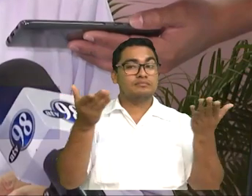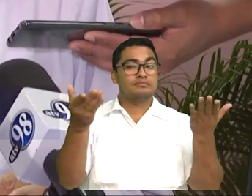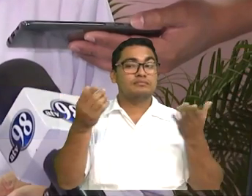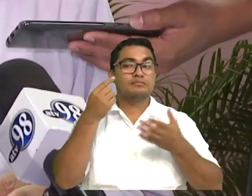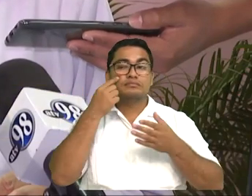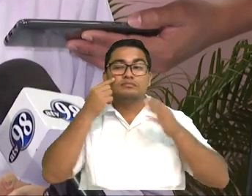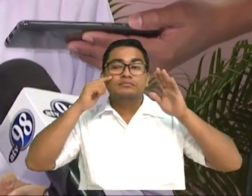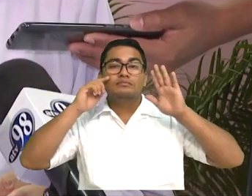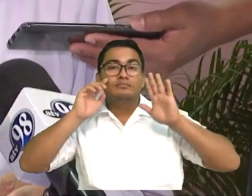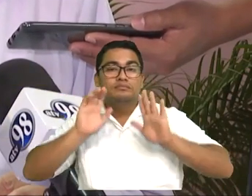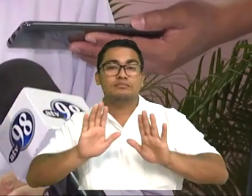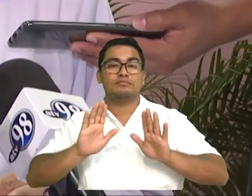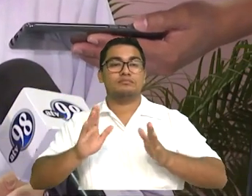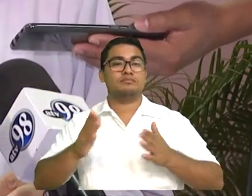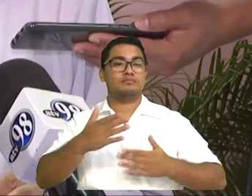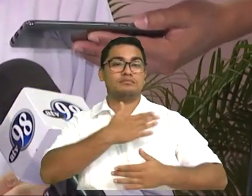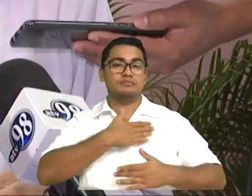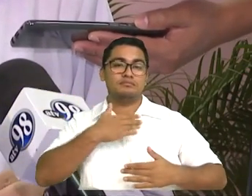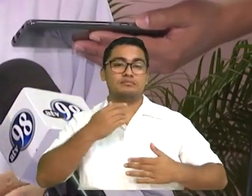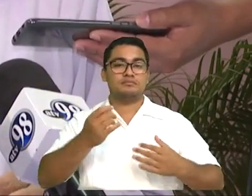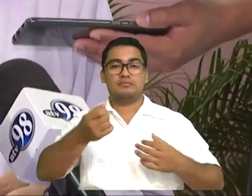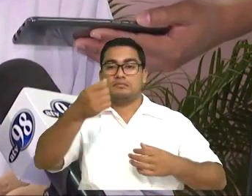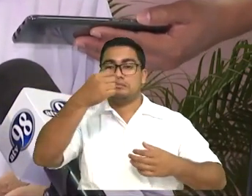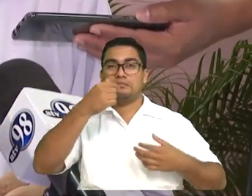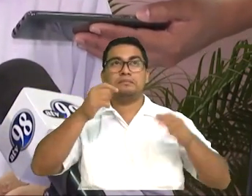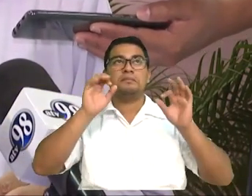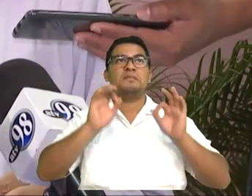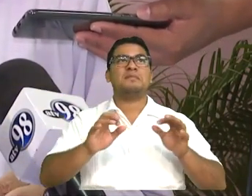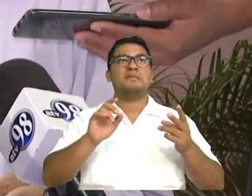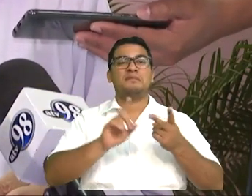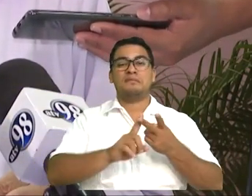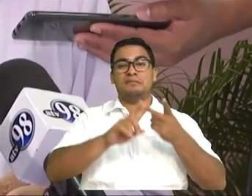mejoría y cumpliendo tratamiento.